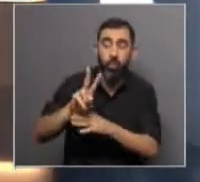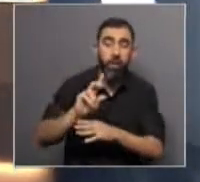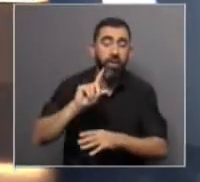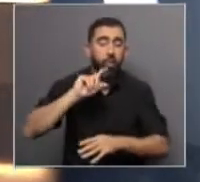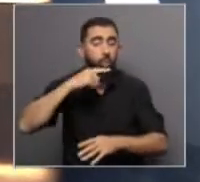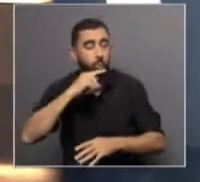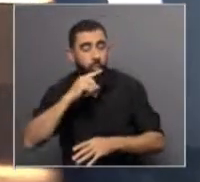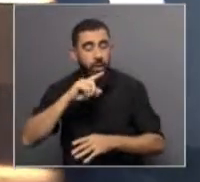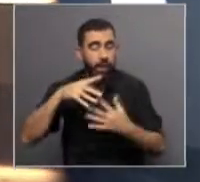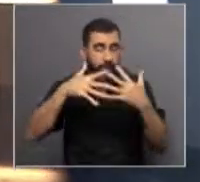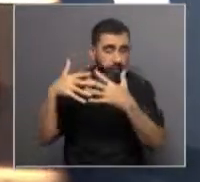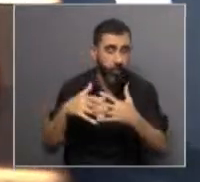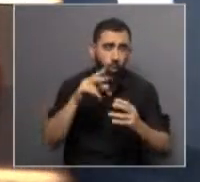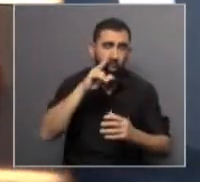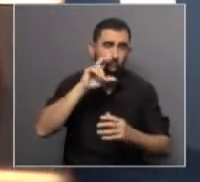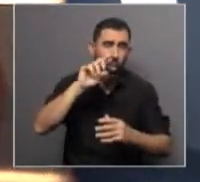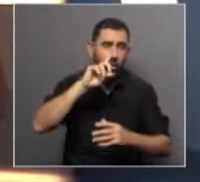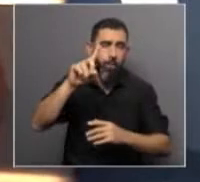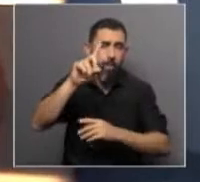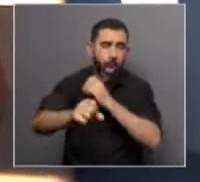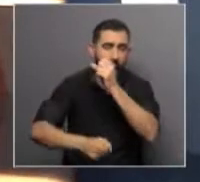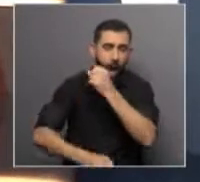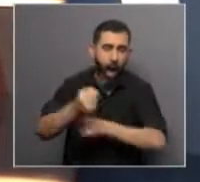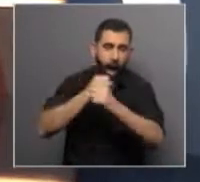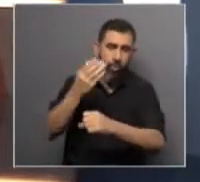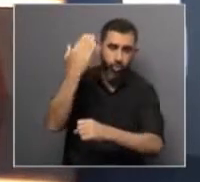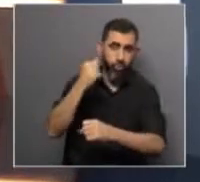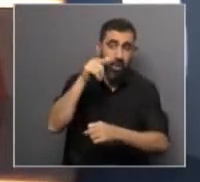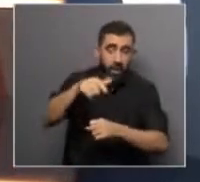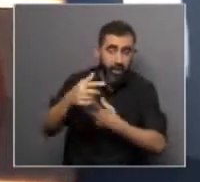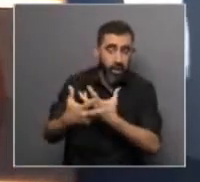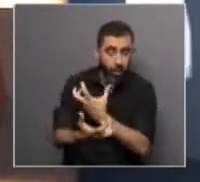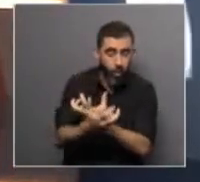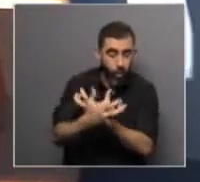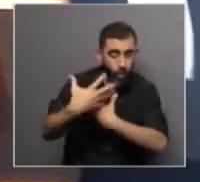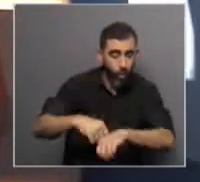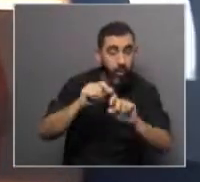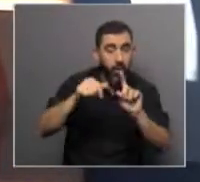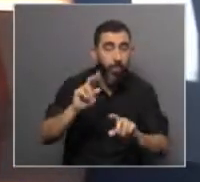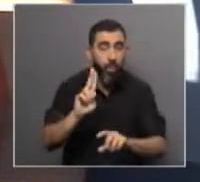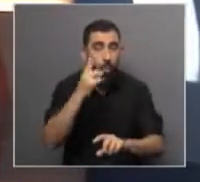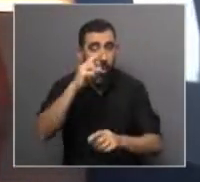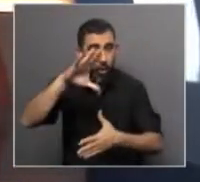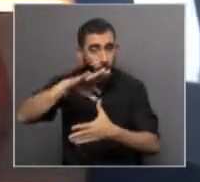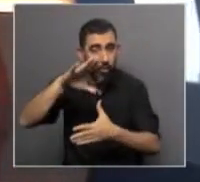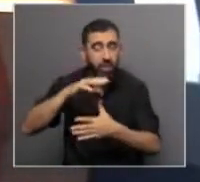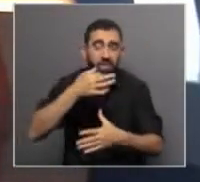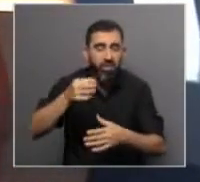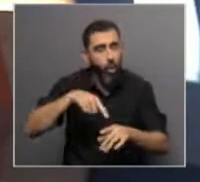años aproximadamente. Hallazgos arqueológicos en todo el continente, incluyendo a Uruguay, desafían esa